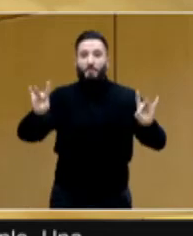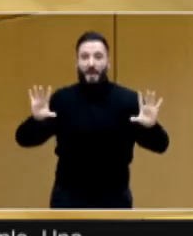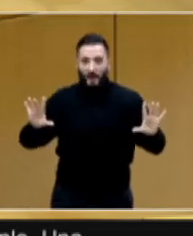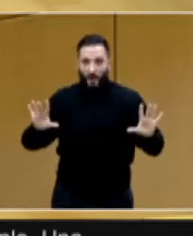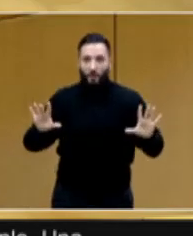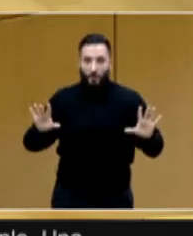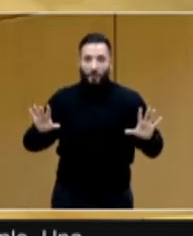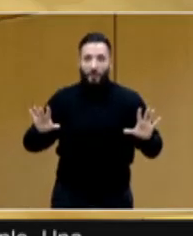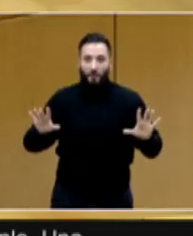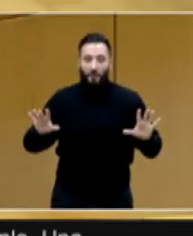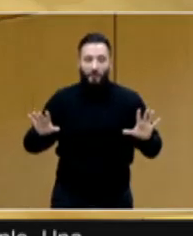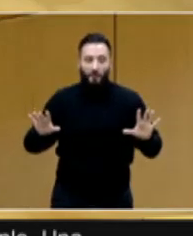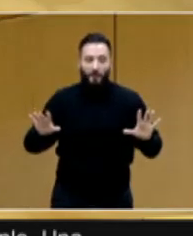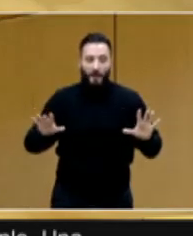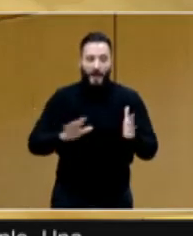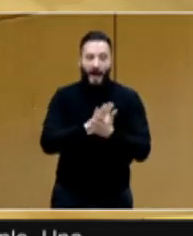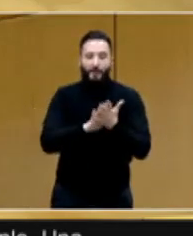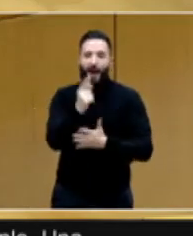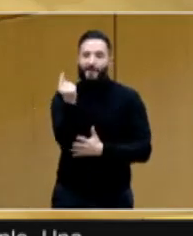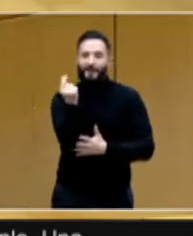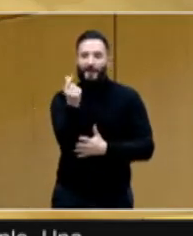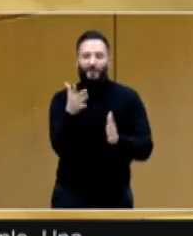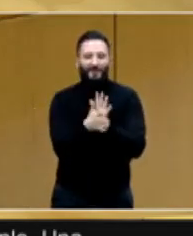es muy dedicado tienen recursos suficientes